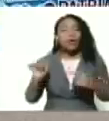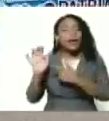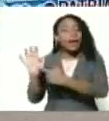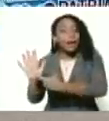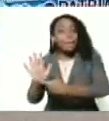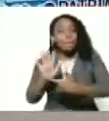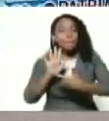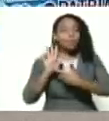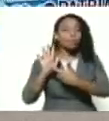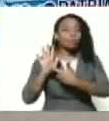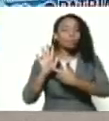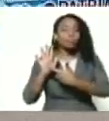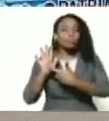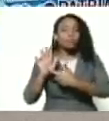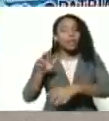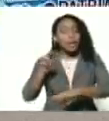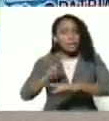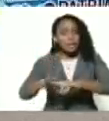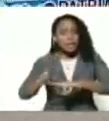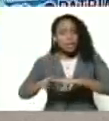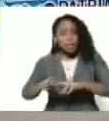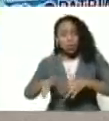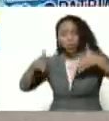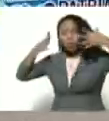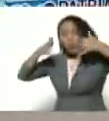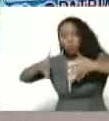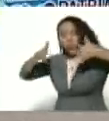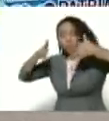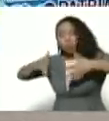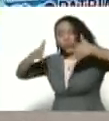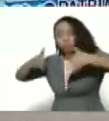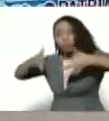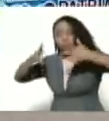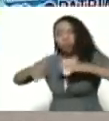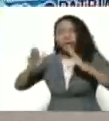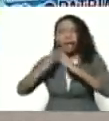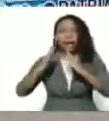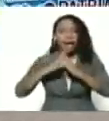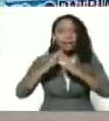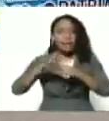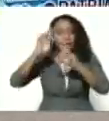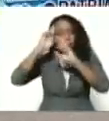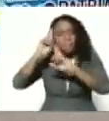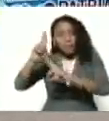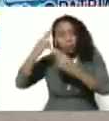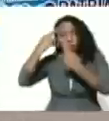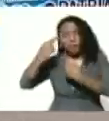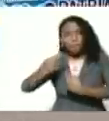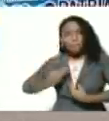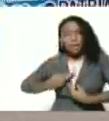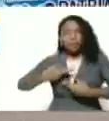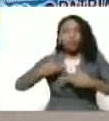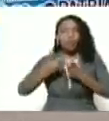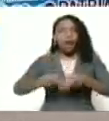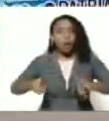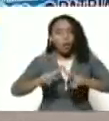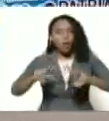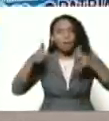ejemplo. Desde niño, desde niña, aprender en el hogar a respetar a los